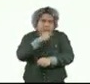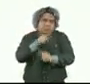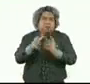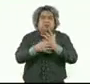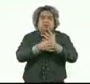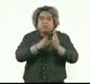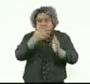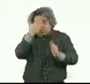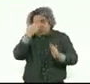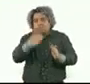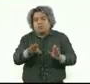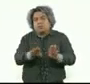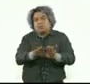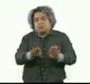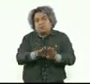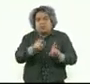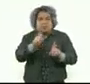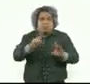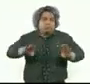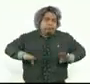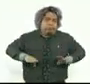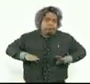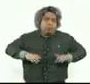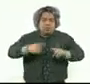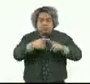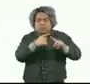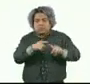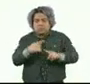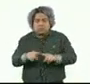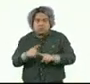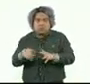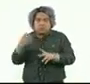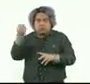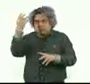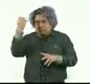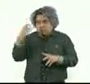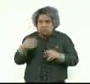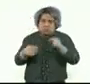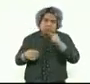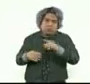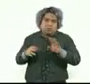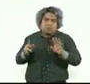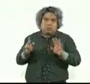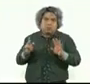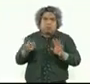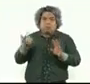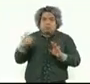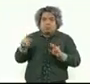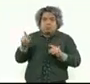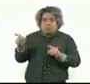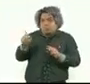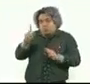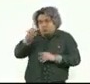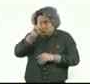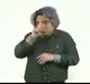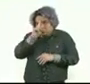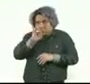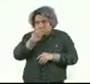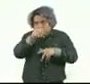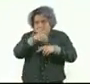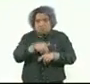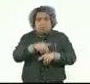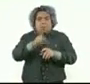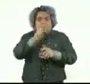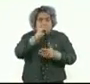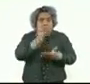Salud pues hablar de las características de los indicadores del semáforo. pero al menos ya han tomado en cuenta las, sí, las sugerencias. No solamente